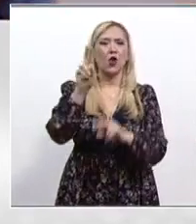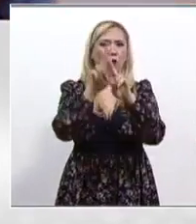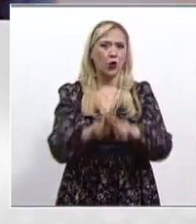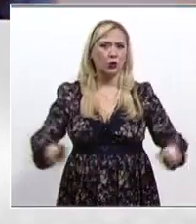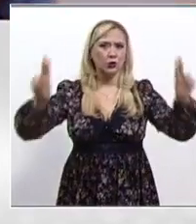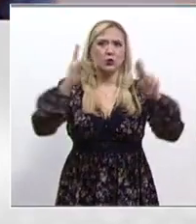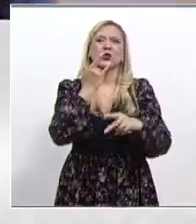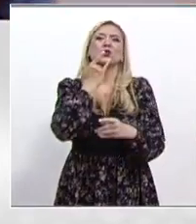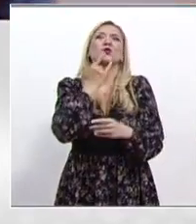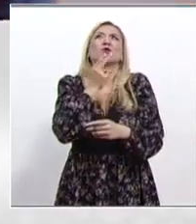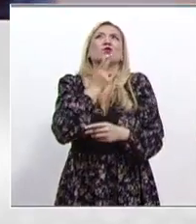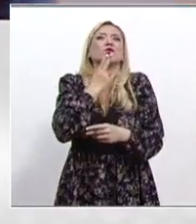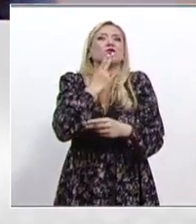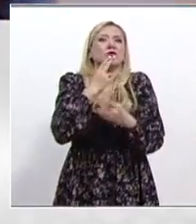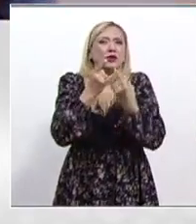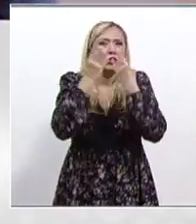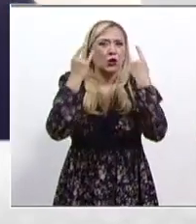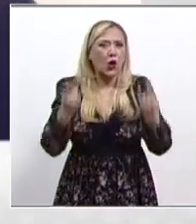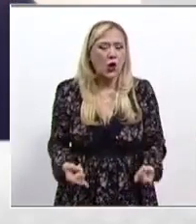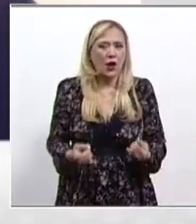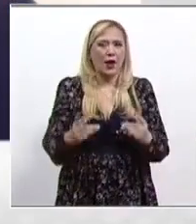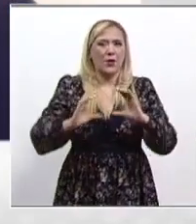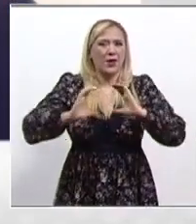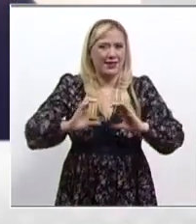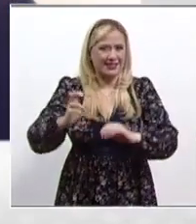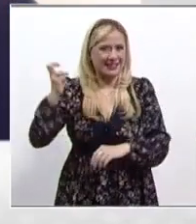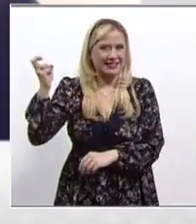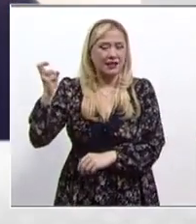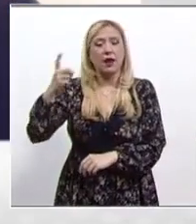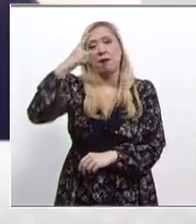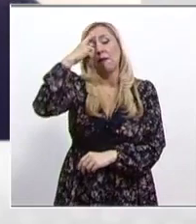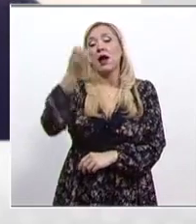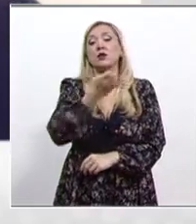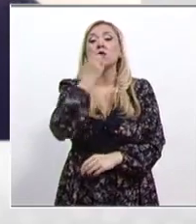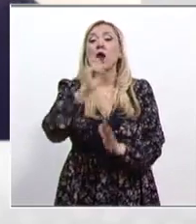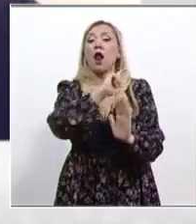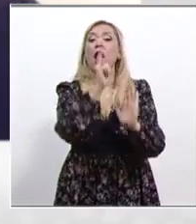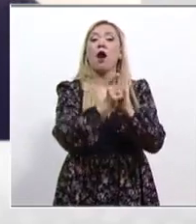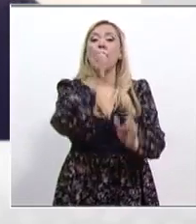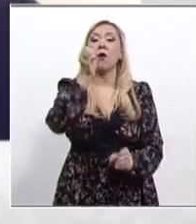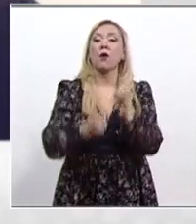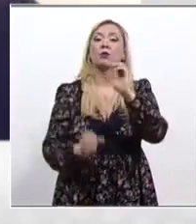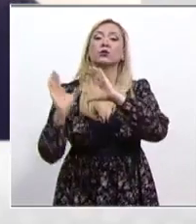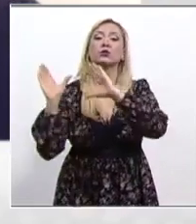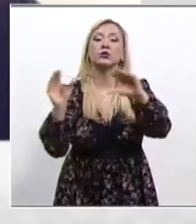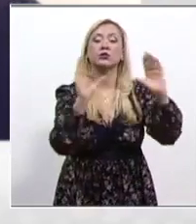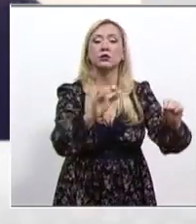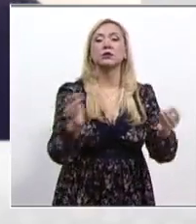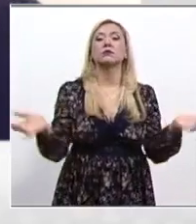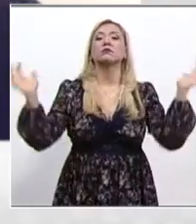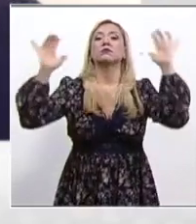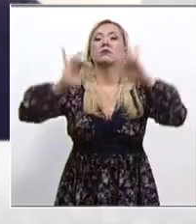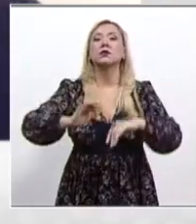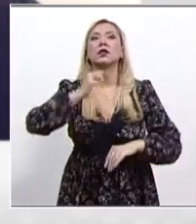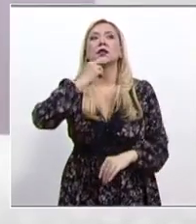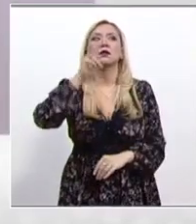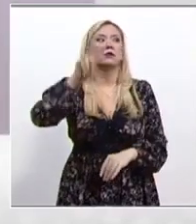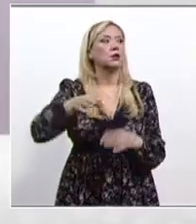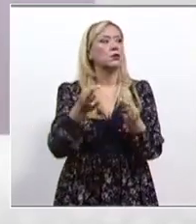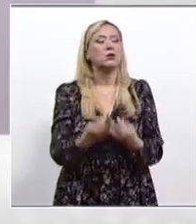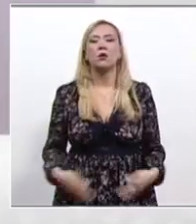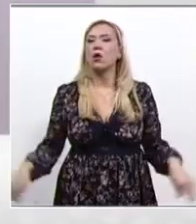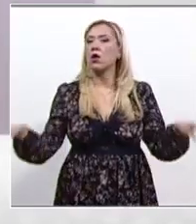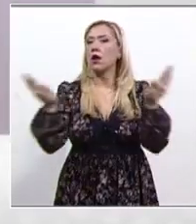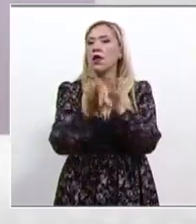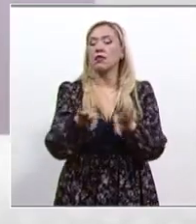y Libertad de Expresión organizado por la Escuela Federal de Formación Judicial. Indicó que por ello es sumamente importante la función